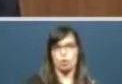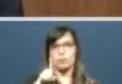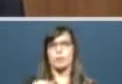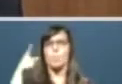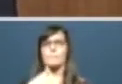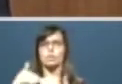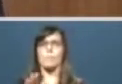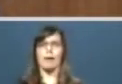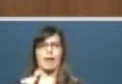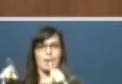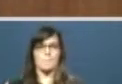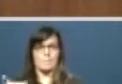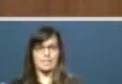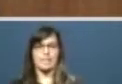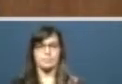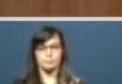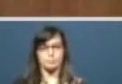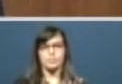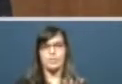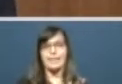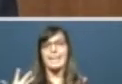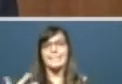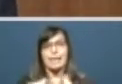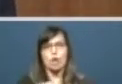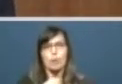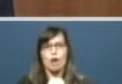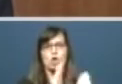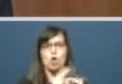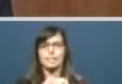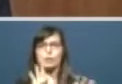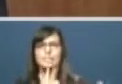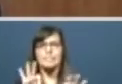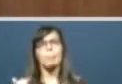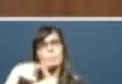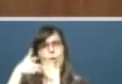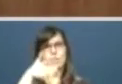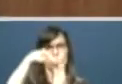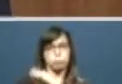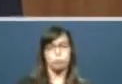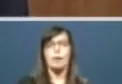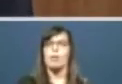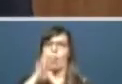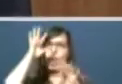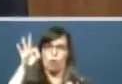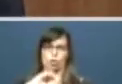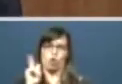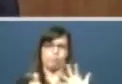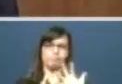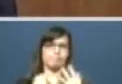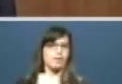la integración laboral de colectivos específicos a la que luego me referiré y por supuesto el empleo de los